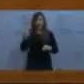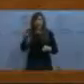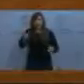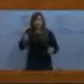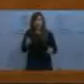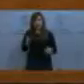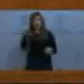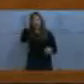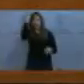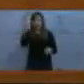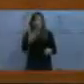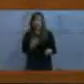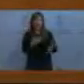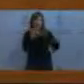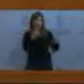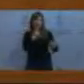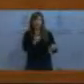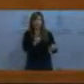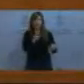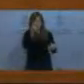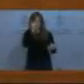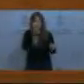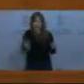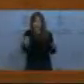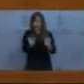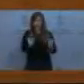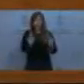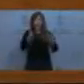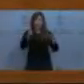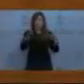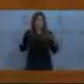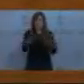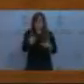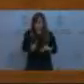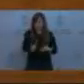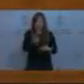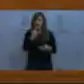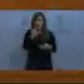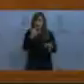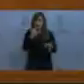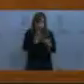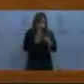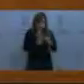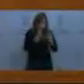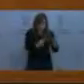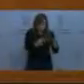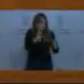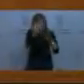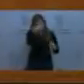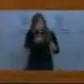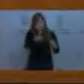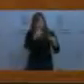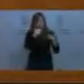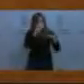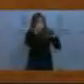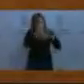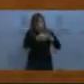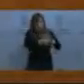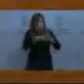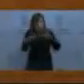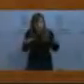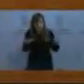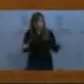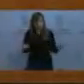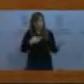¿Usted qué dice? No saber de nada, pero sí de urgencias. Demuéstreme que esto es así, que al menos sabe algo de urgencias. Y es que esto no se me ha